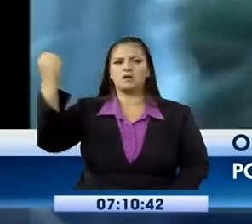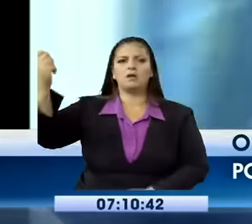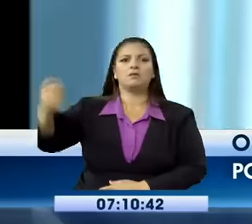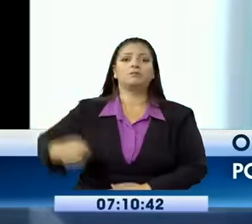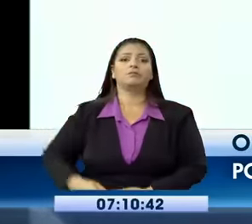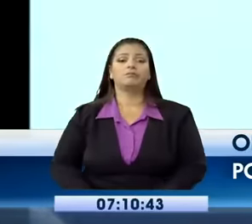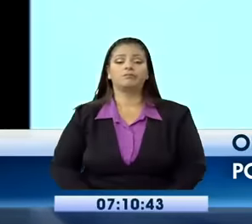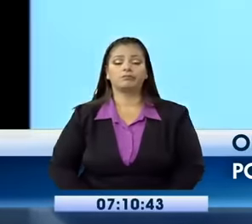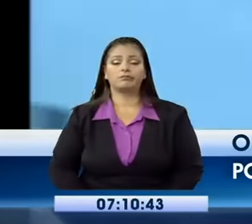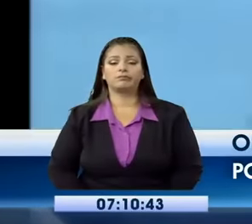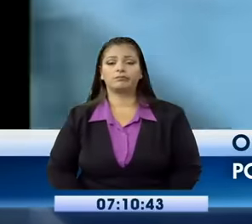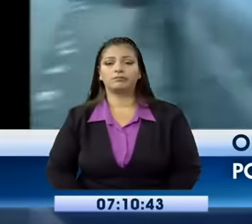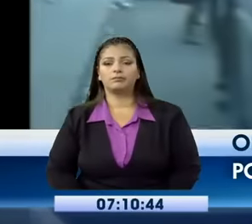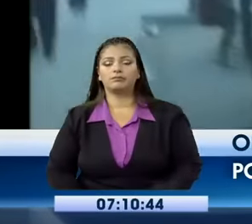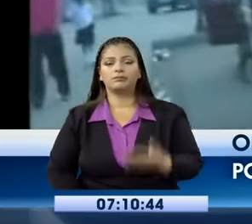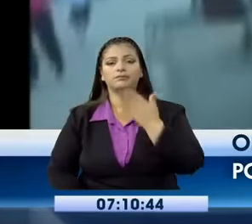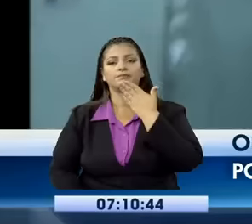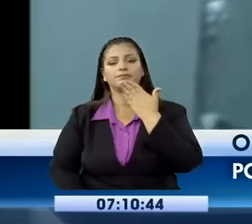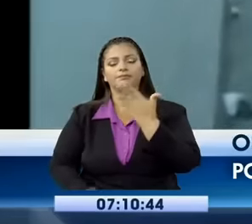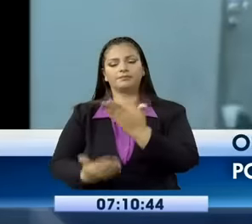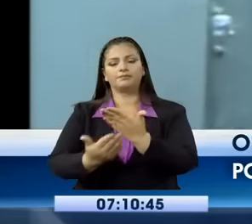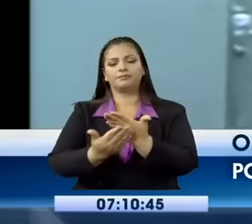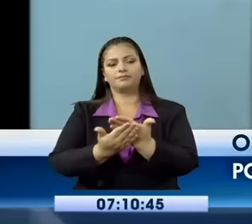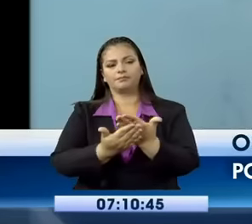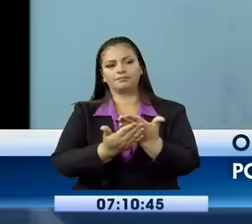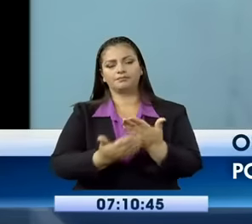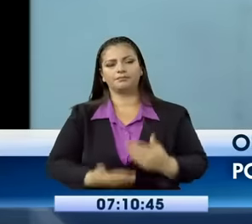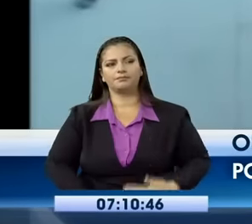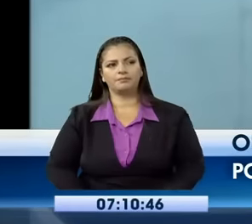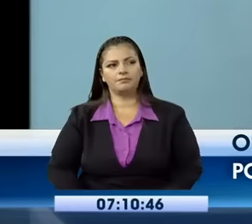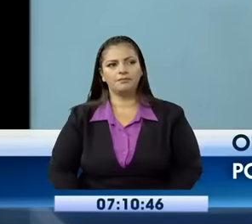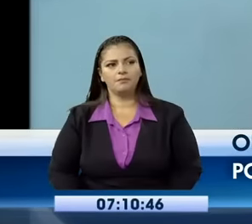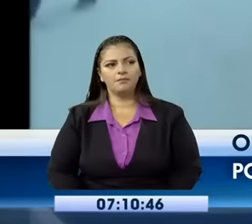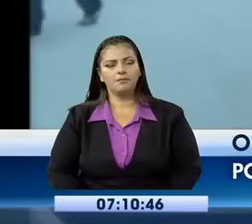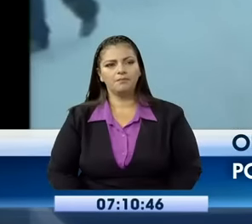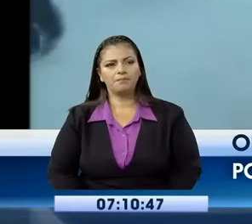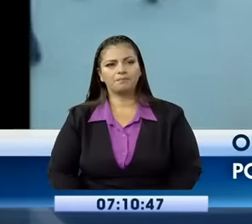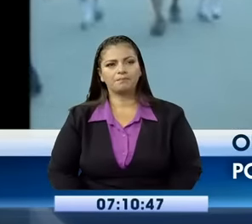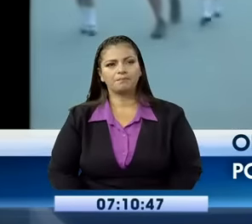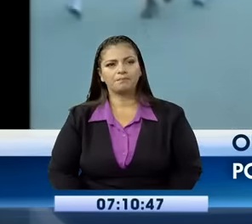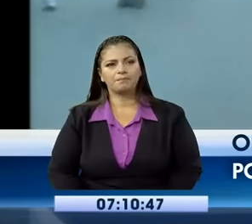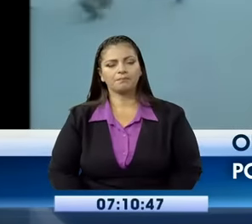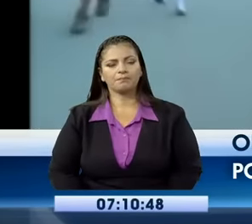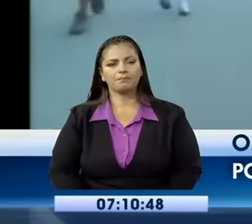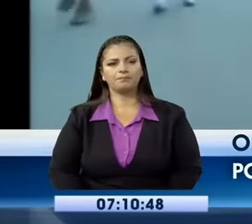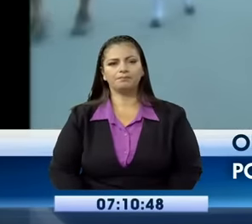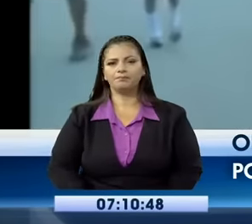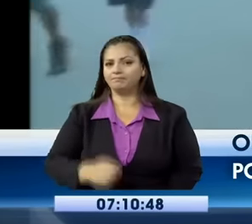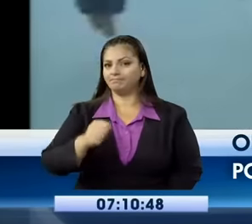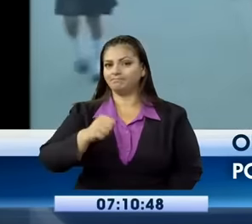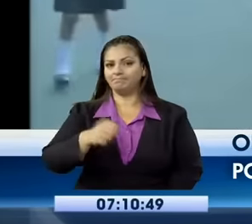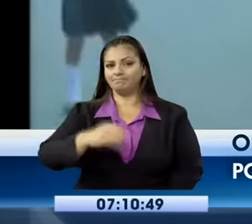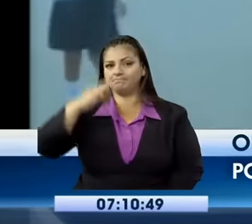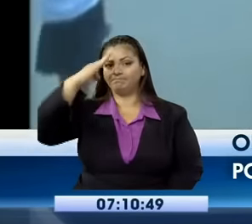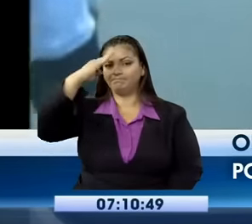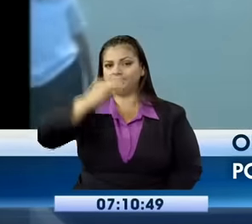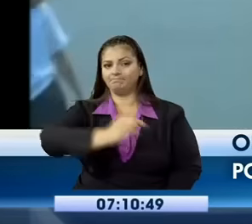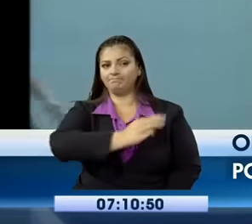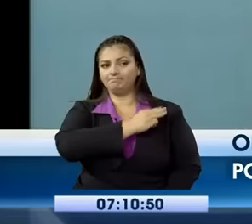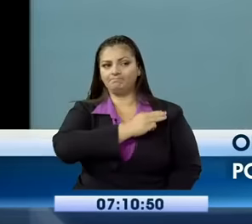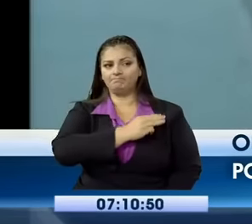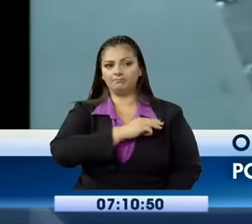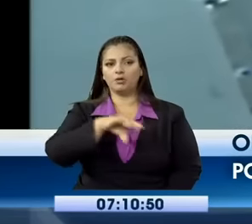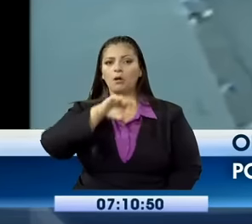Muchas gracias Ya lo dijo el conductor oportuna la intervención de los uniformados de las fuerzas